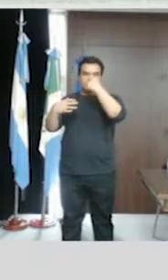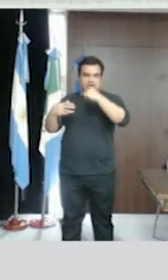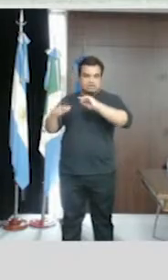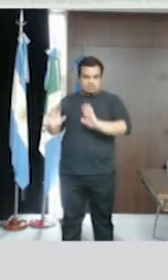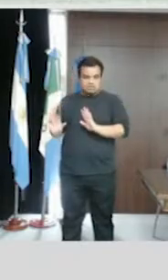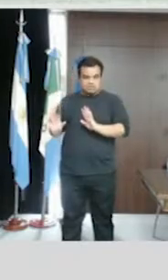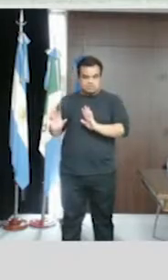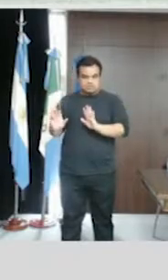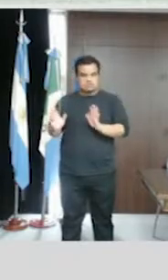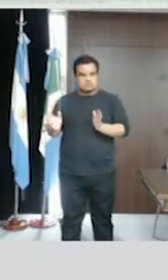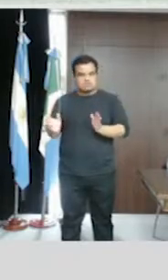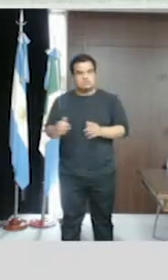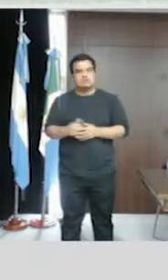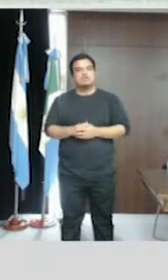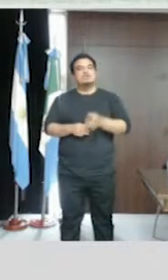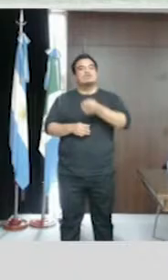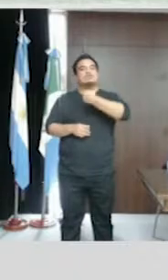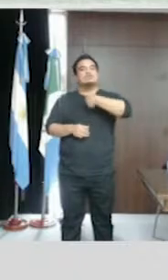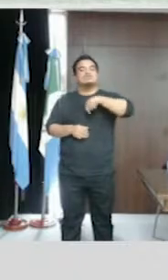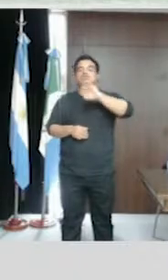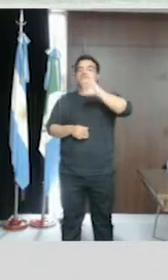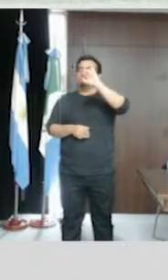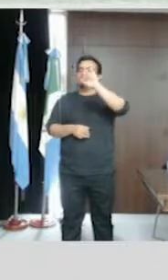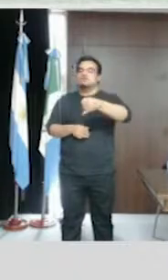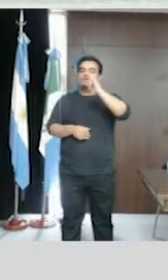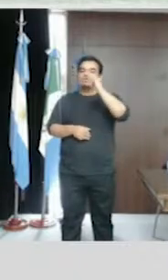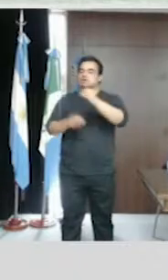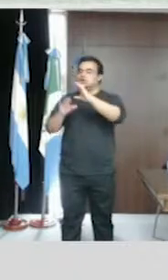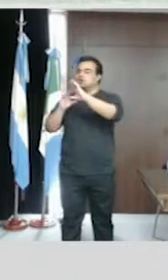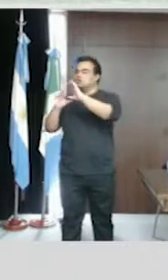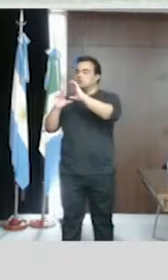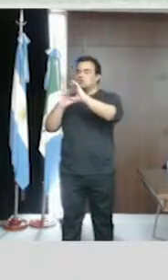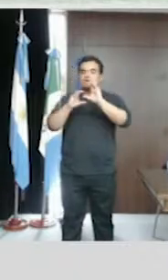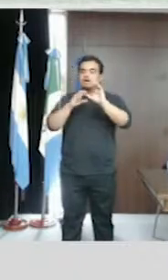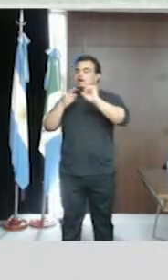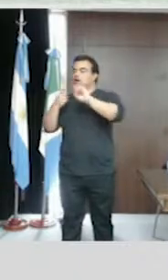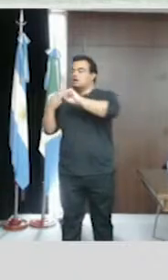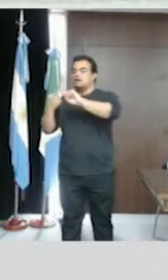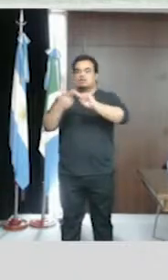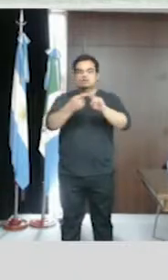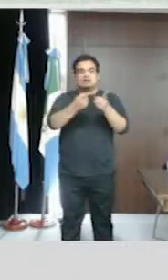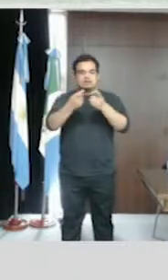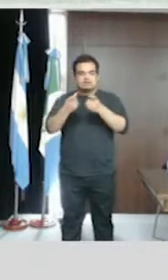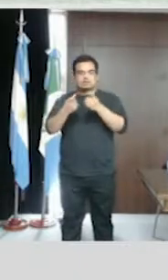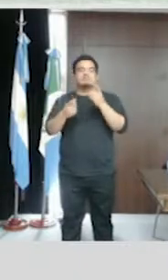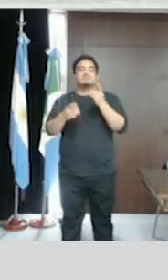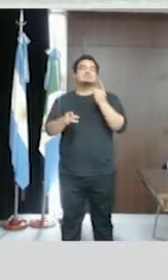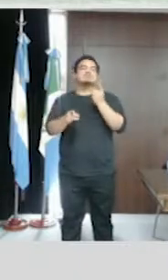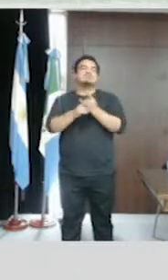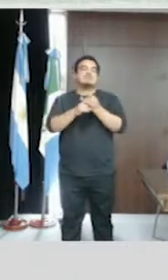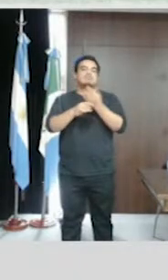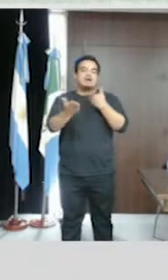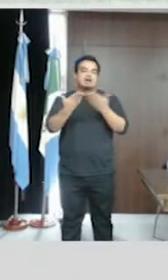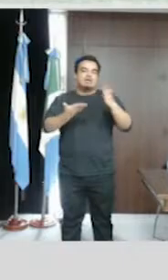Para eso nos tenemos que valer una comunicación. Siempre hablamos de una comunicación empática y últimamente se está hablando de